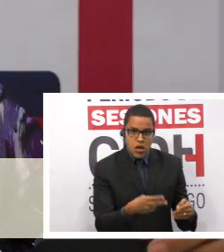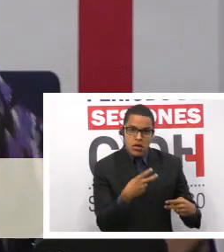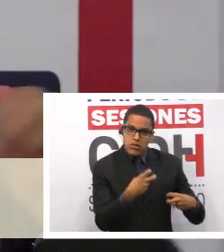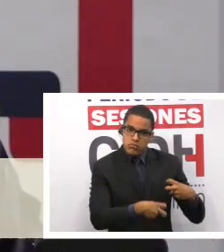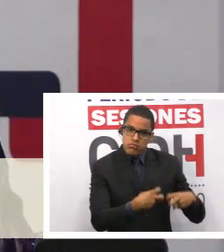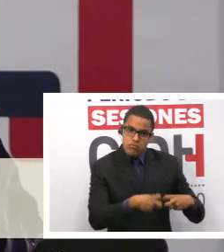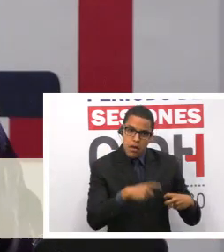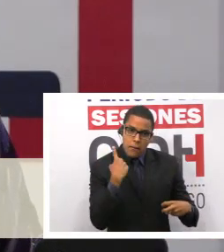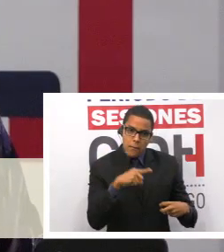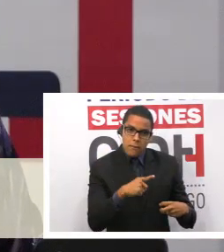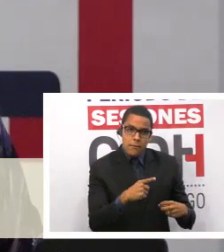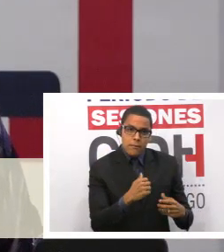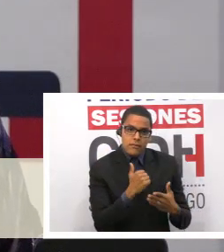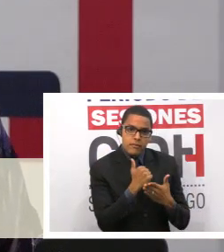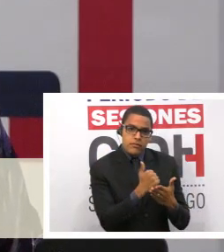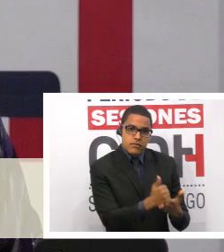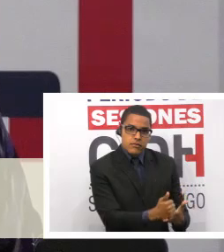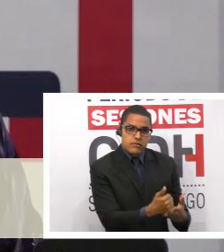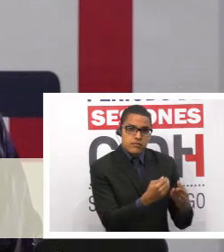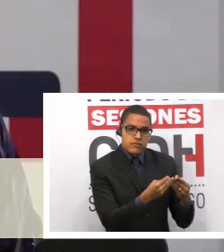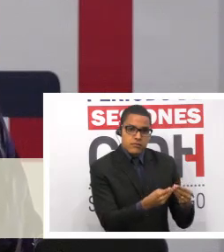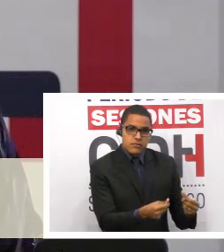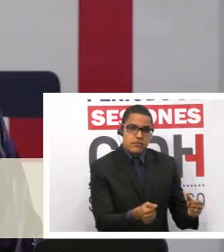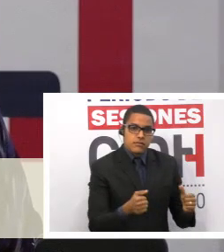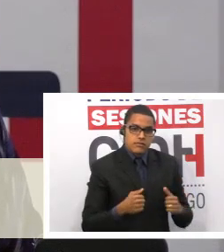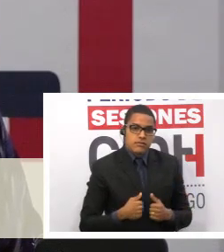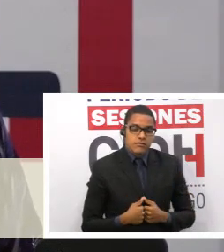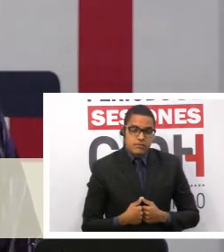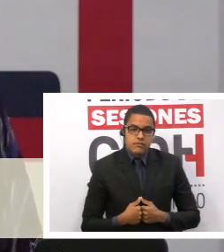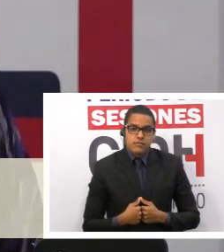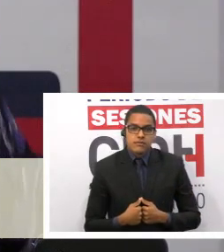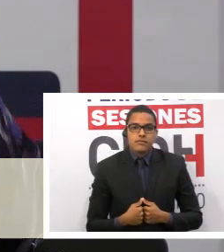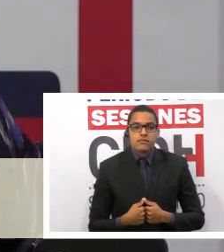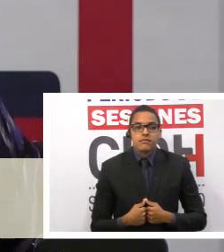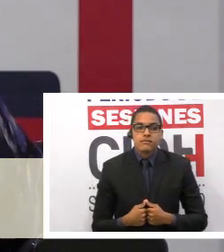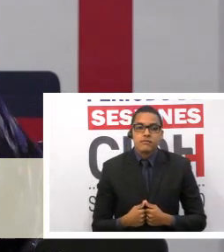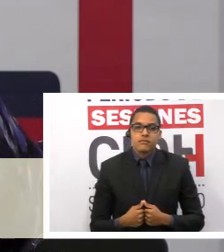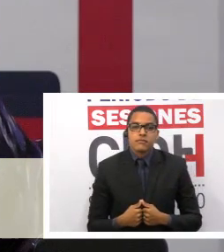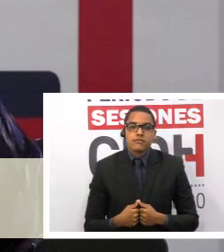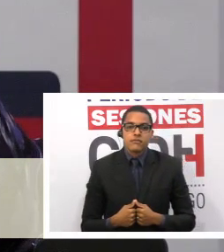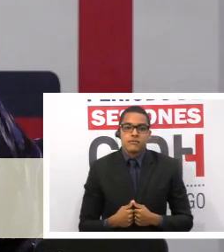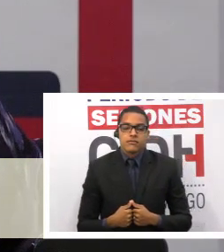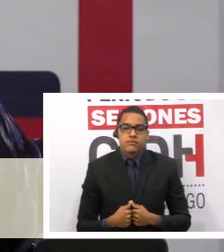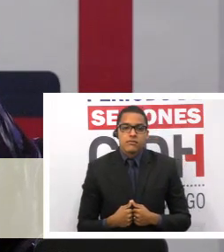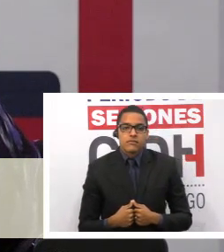under your heart méndez